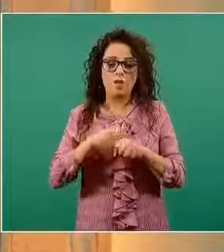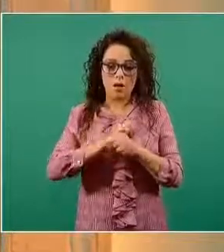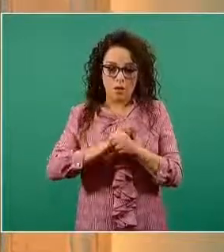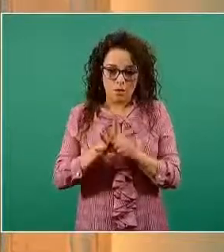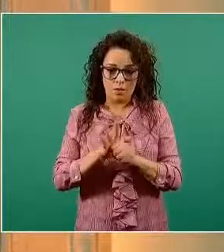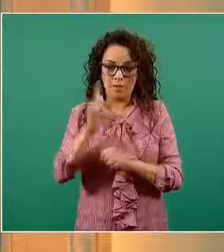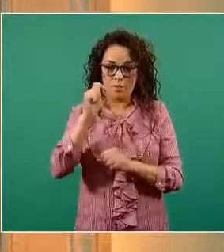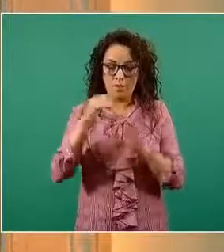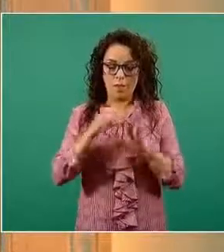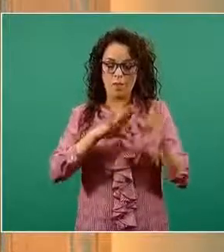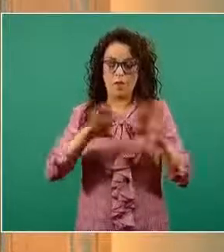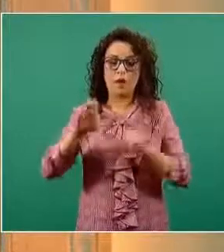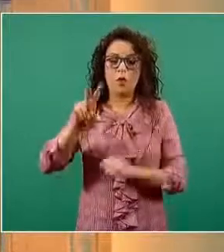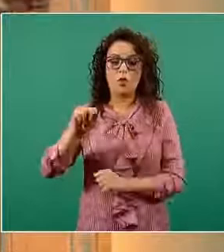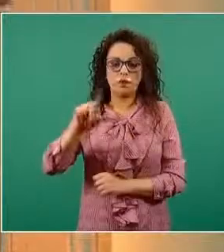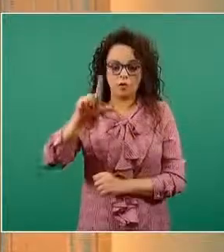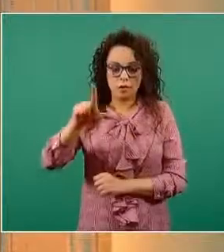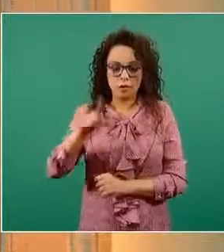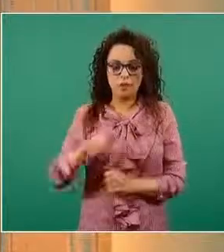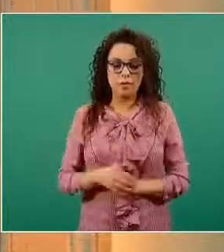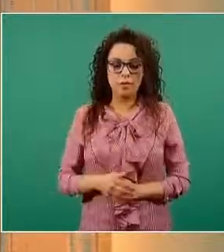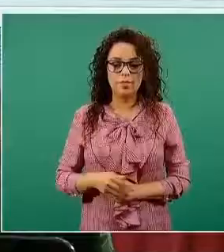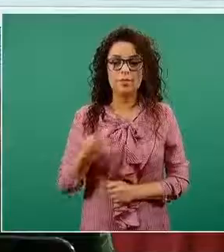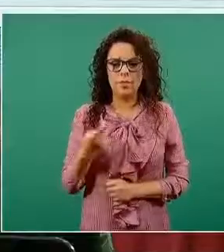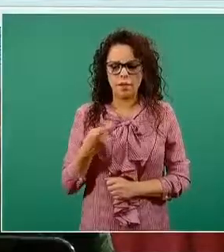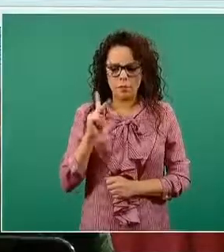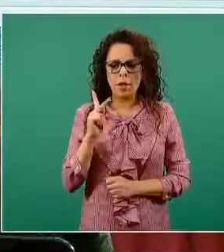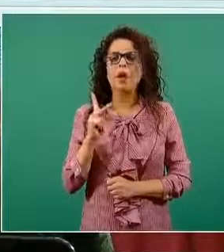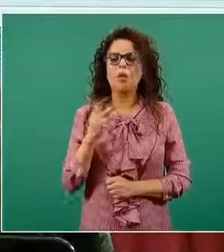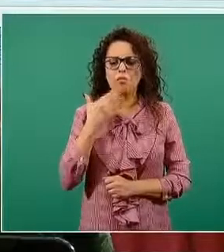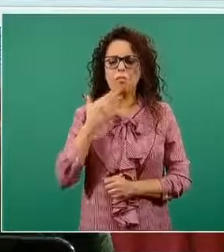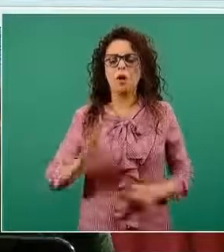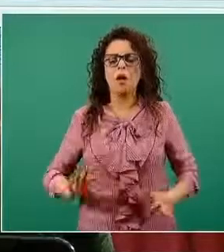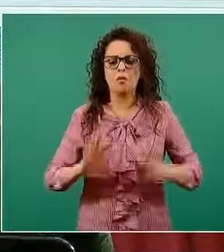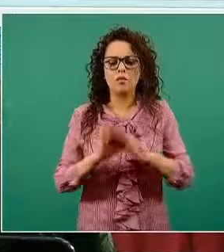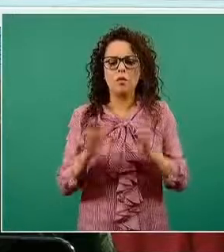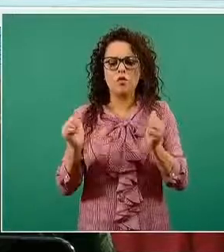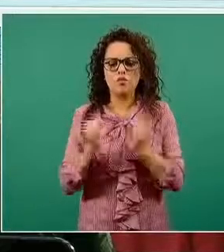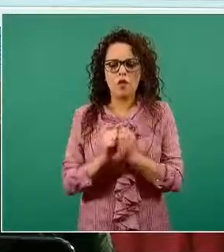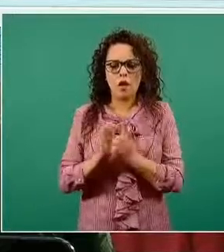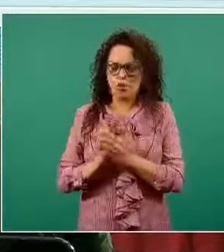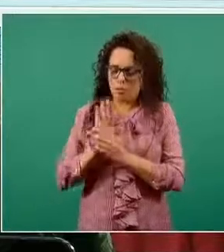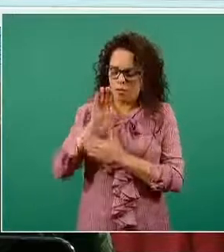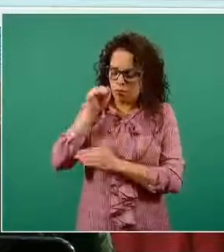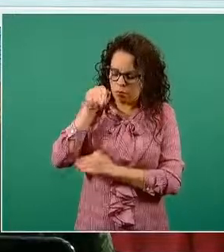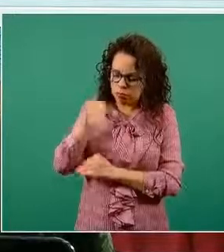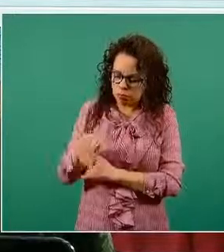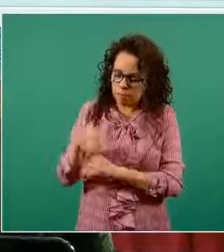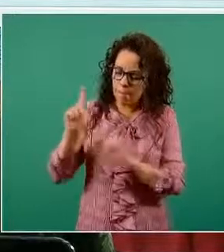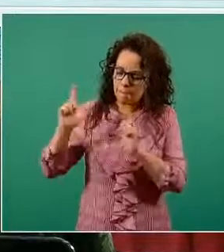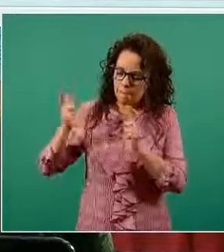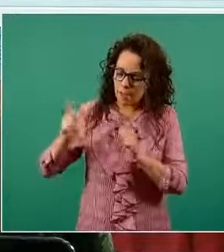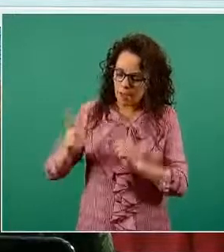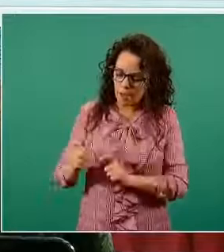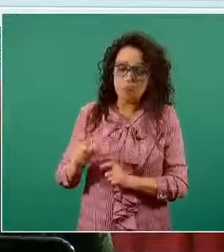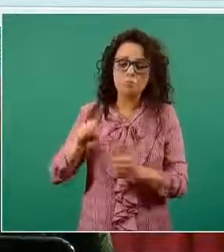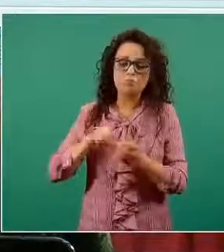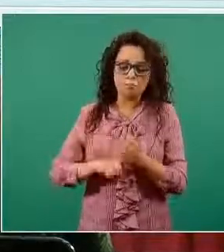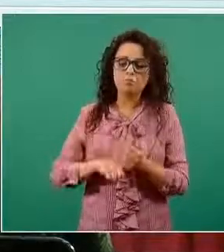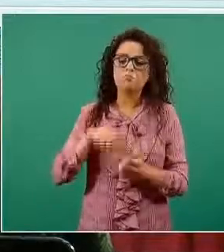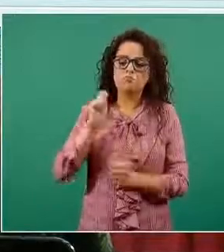20.587, y congruentes con la disminución, pues siguen representando menos del 1% de la epidemia